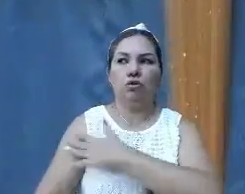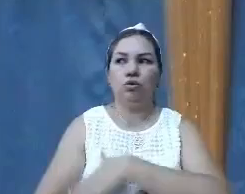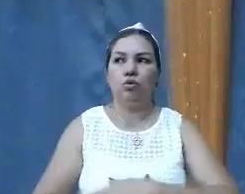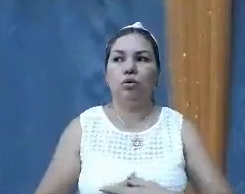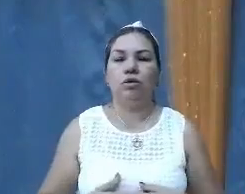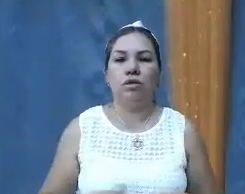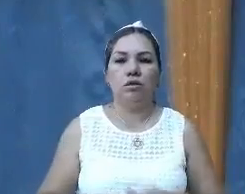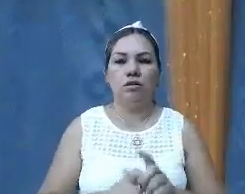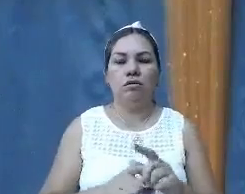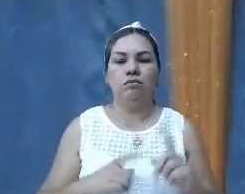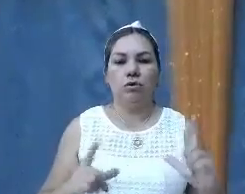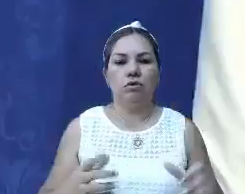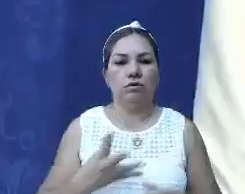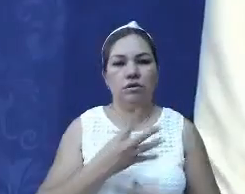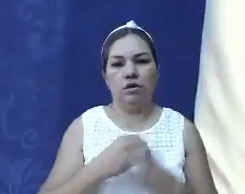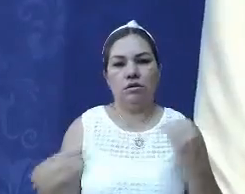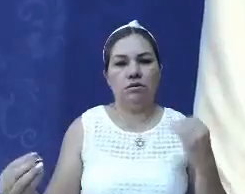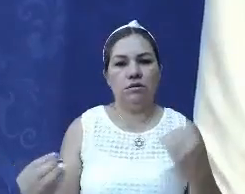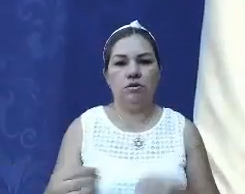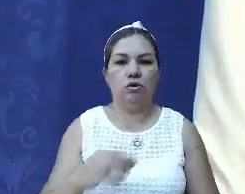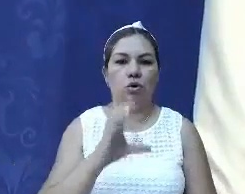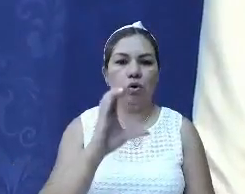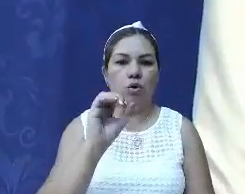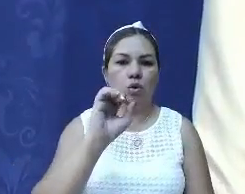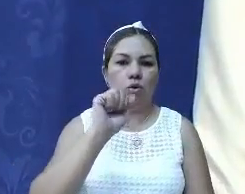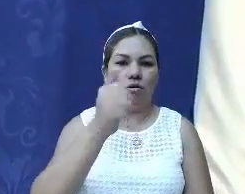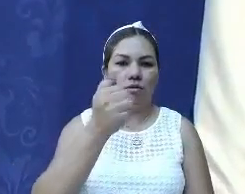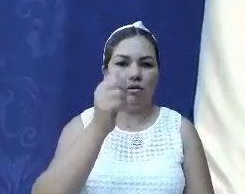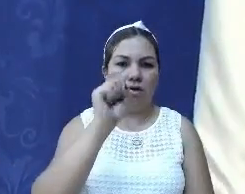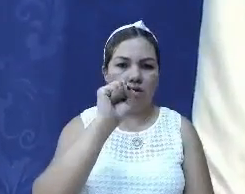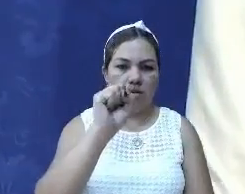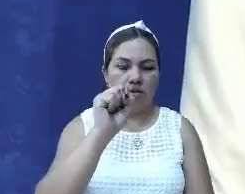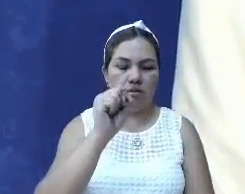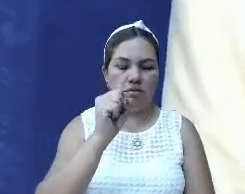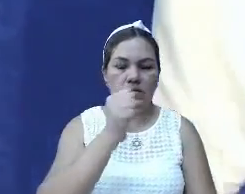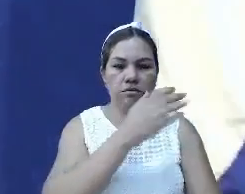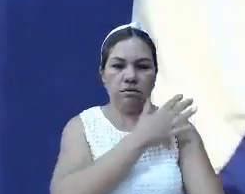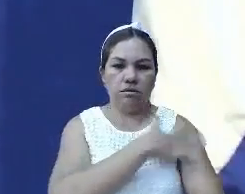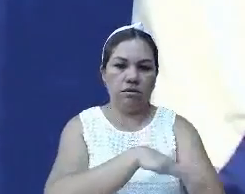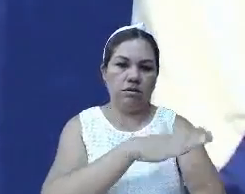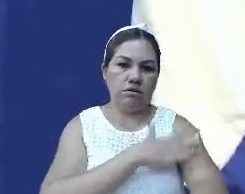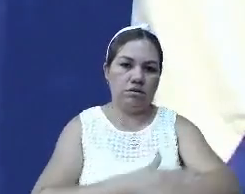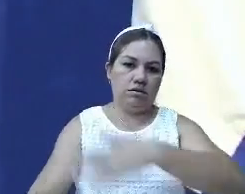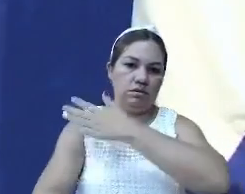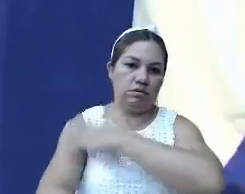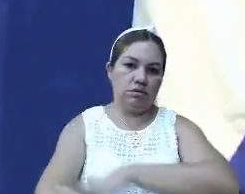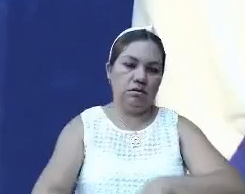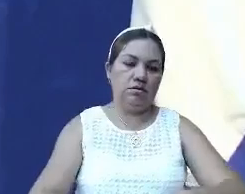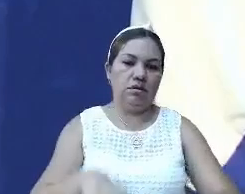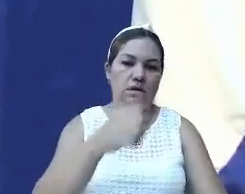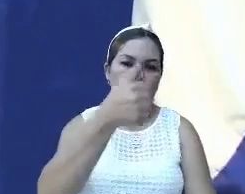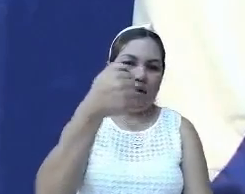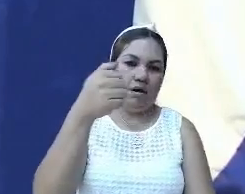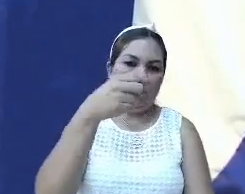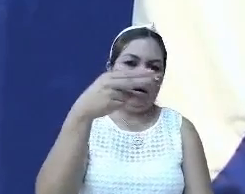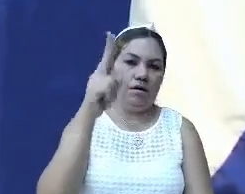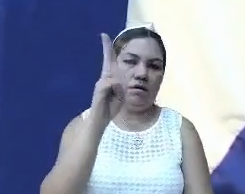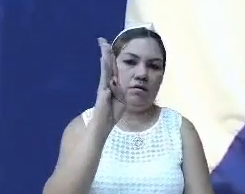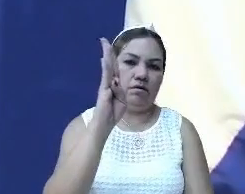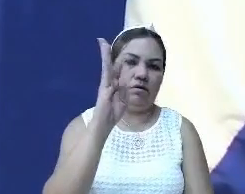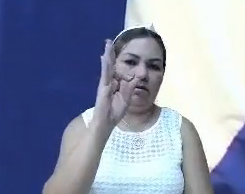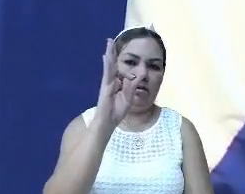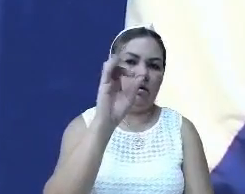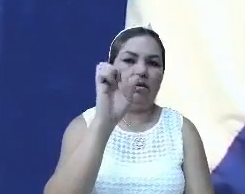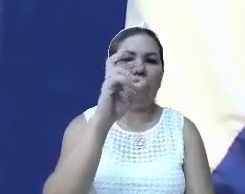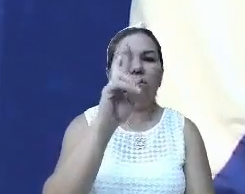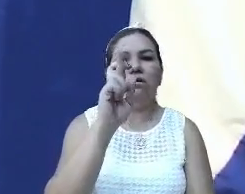es quitarse cosas. Diga conmigo, quitarse las adherencias demoníacas y ir cerrando puerta al enemigo.